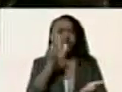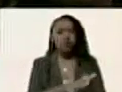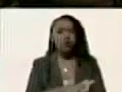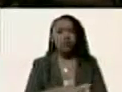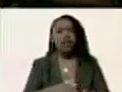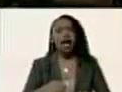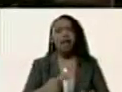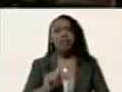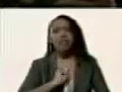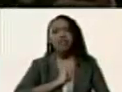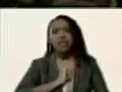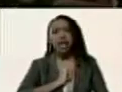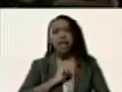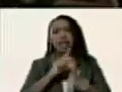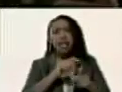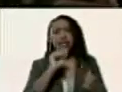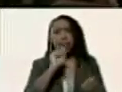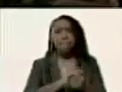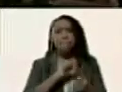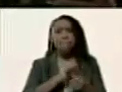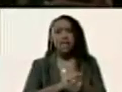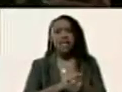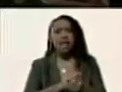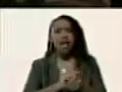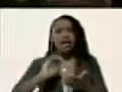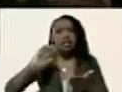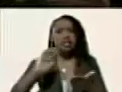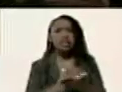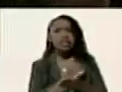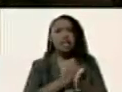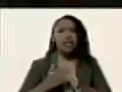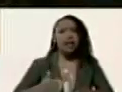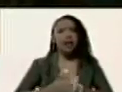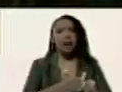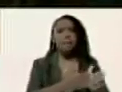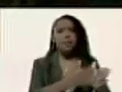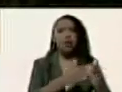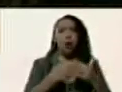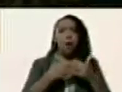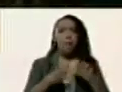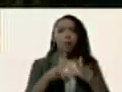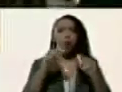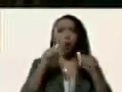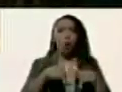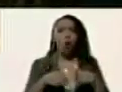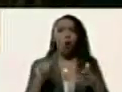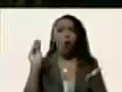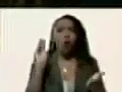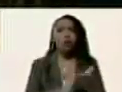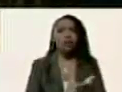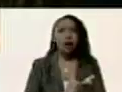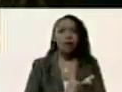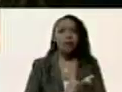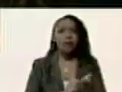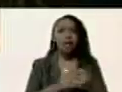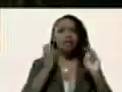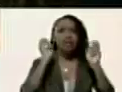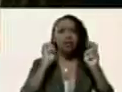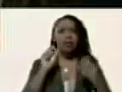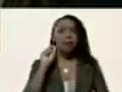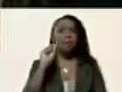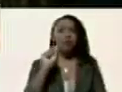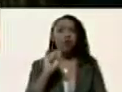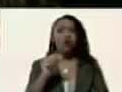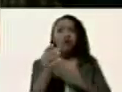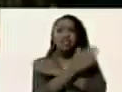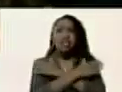identidad. Y esas piedras las quitamos del camino y abrimos hoy nuevamente el Ateneo de Punto Fijo. Felicitaciones,